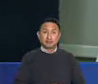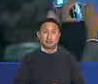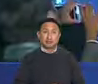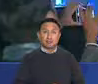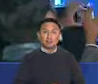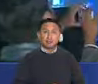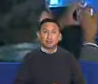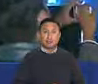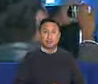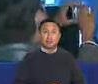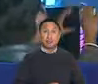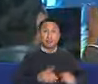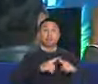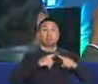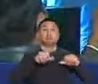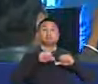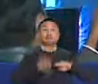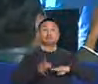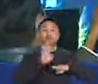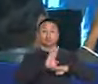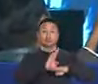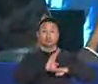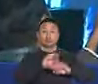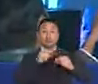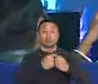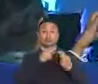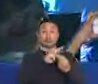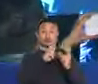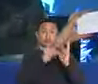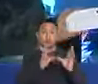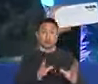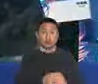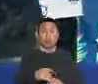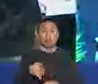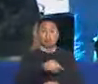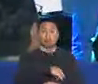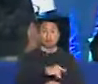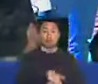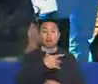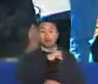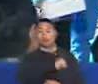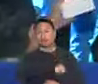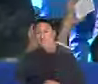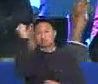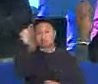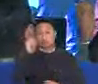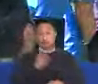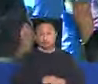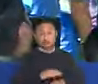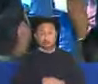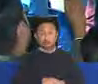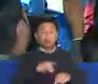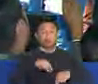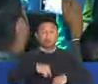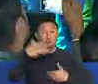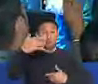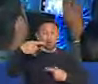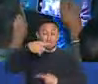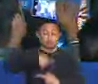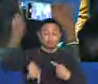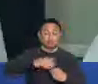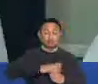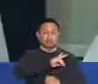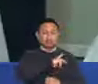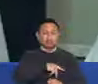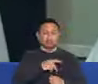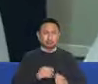ecuatorianas. La ex asambleísta del correísmo también señaló que este triunfo electoral es una revancha política y